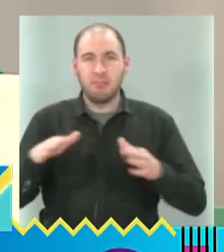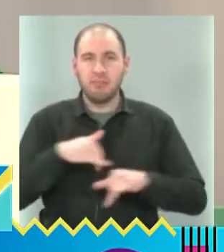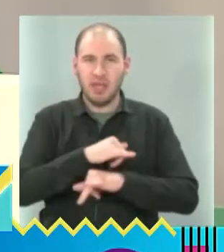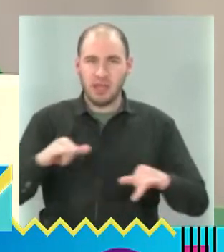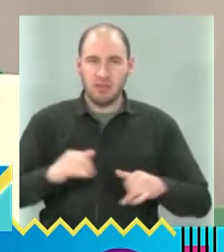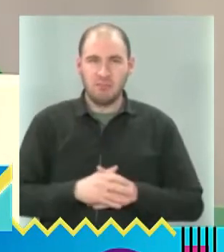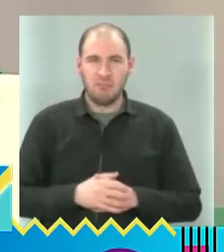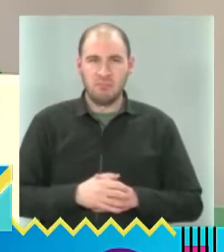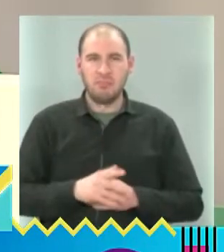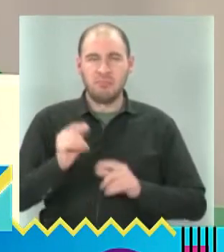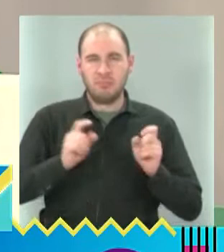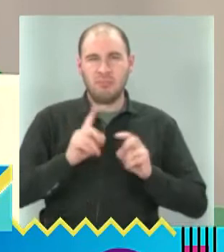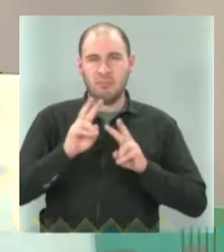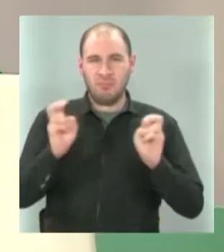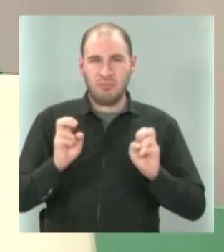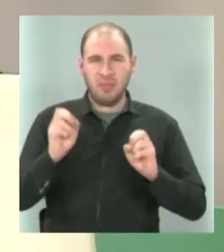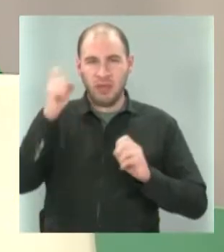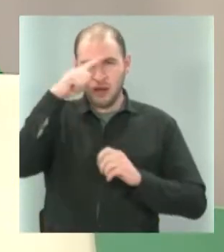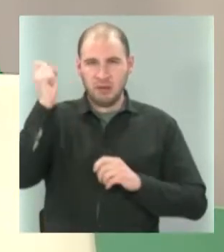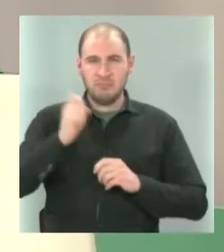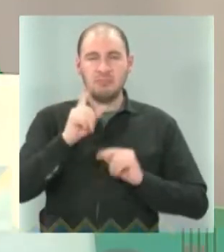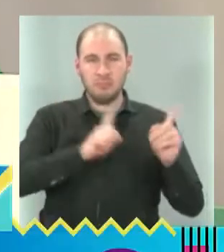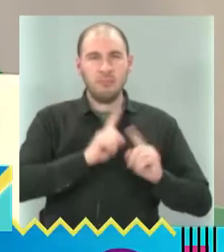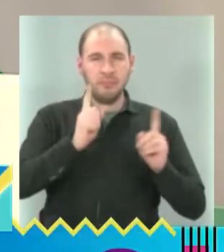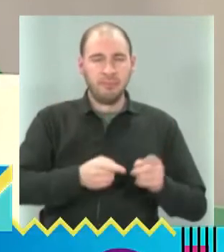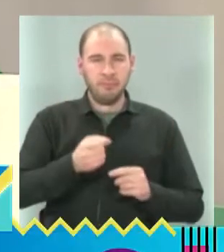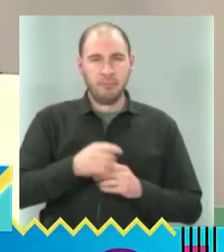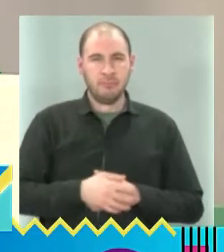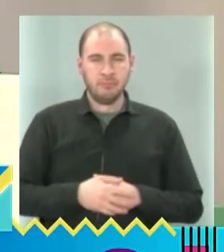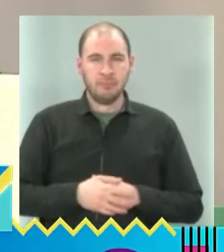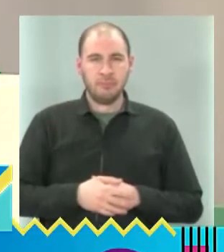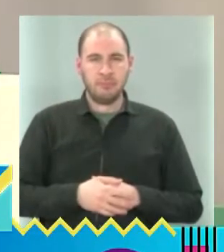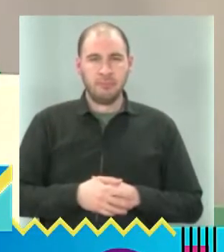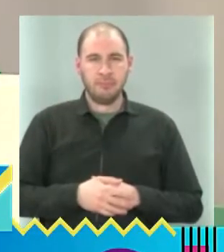comunicación, bueno, algunas cuestiones a nivel nacional y algunas cuestiones también a nivel